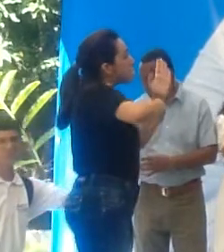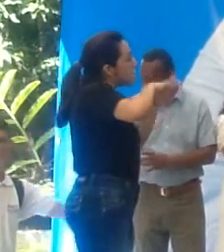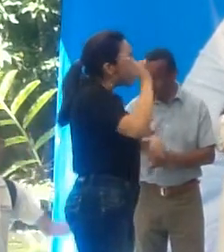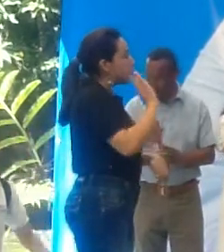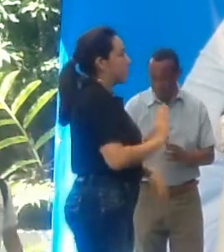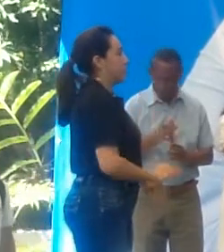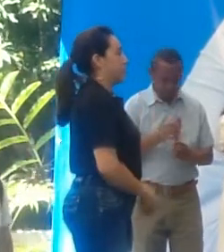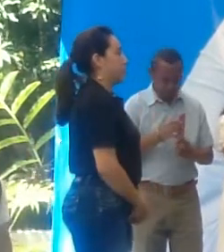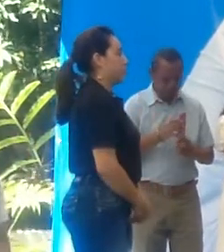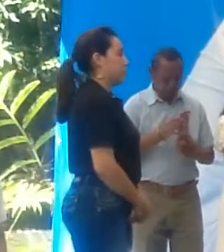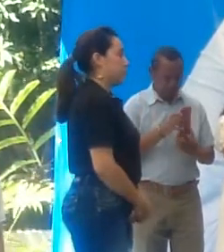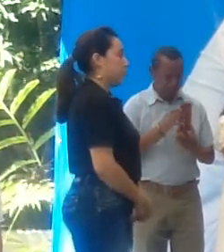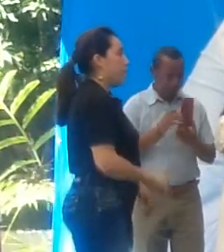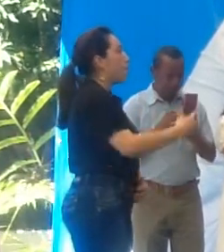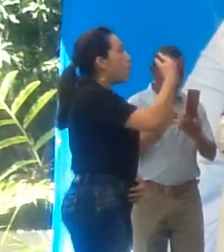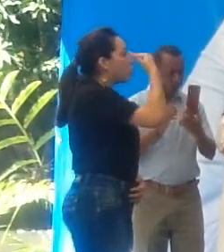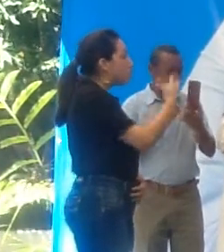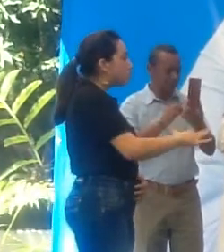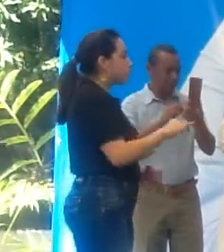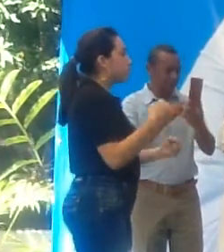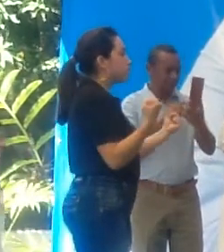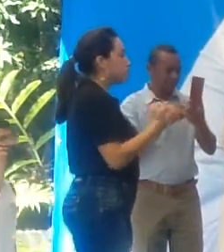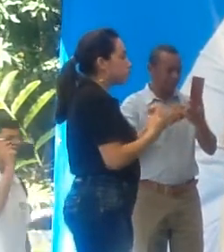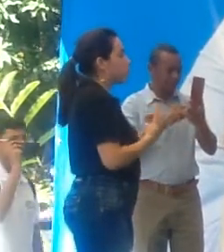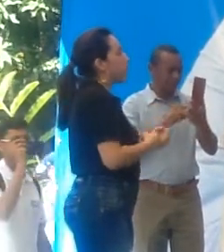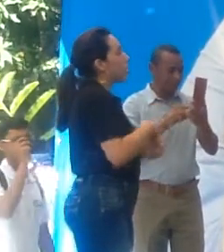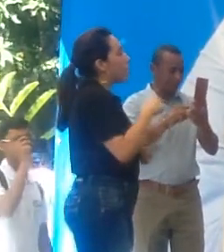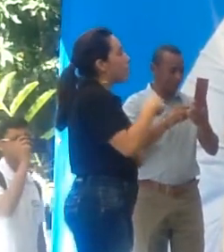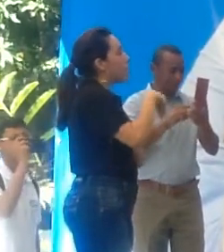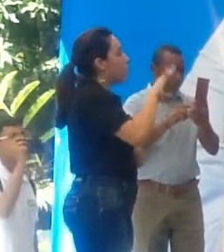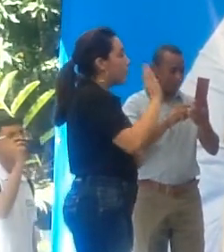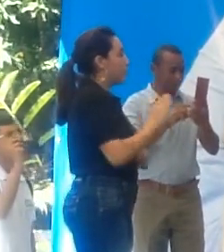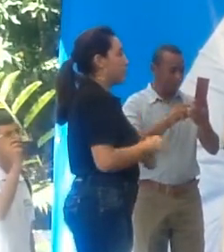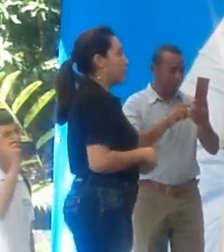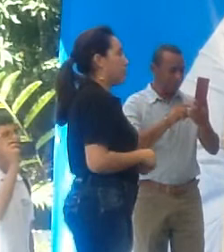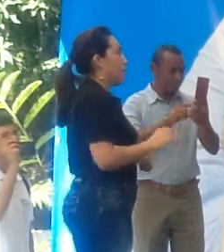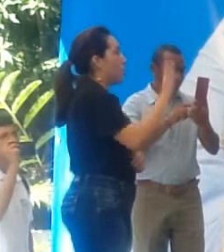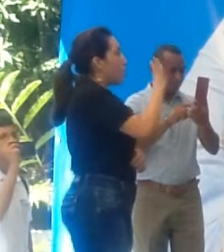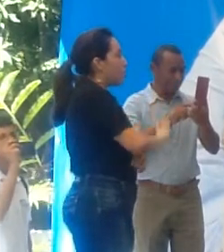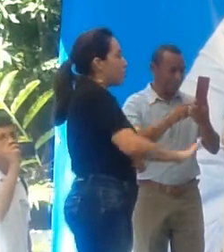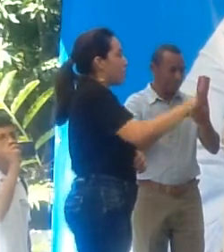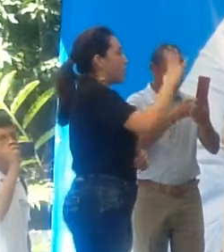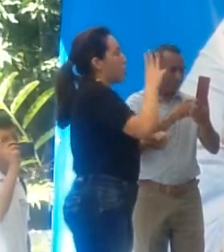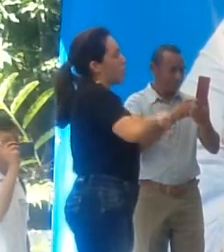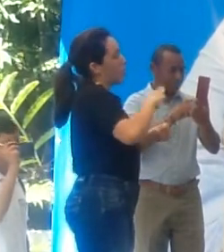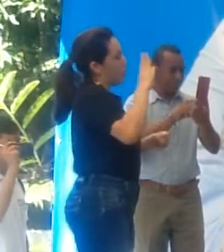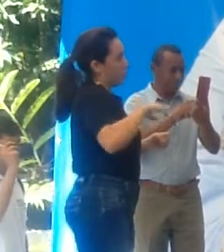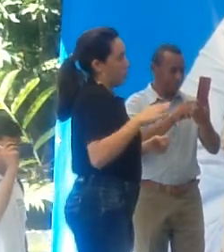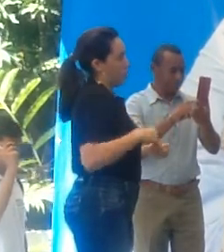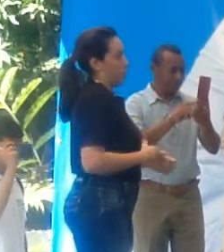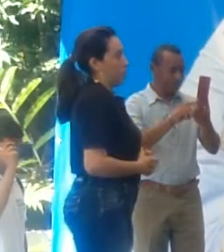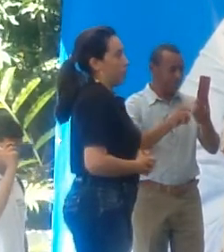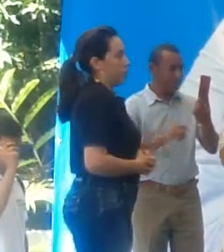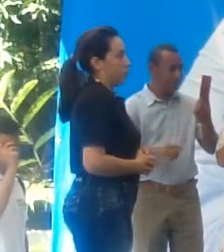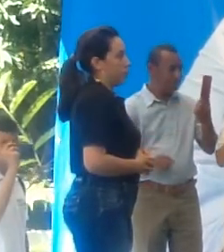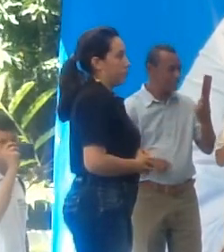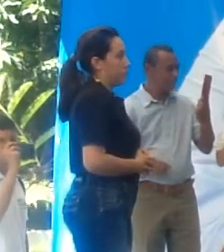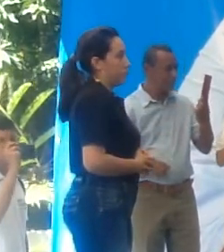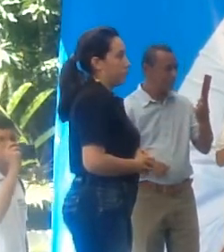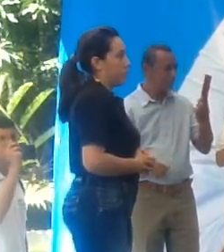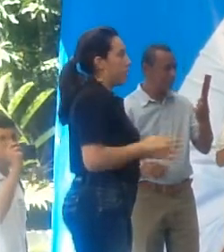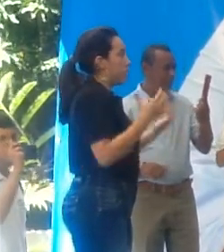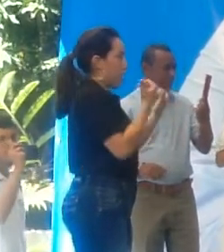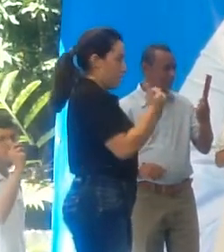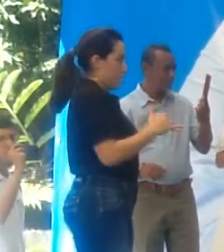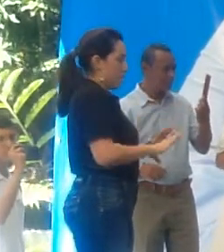más por Santa Marta, necesitamos más por el departamento del Magdalena. Y cierro repitiendo